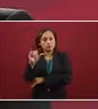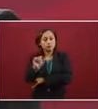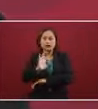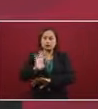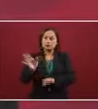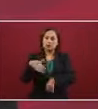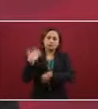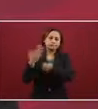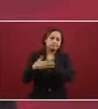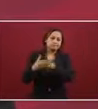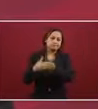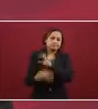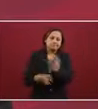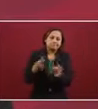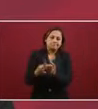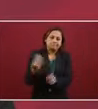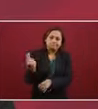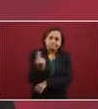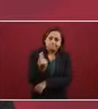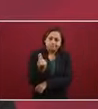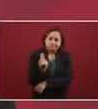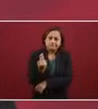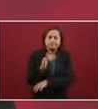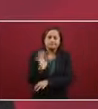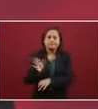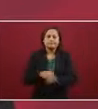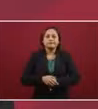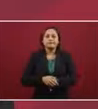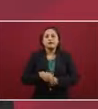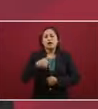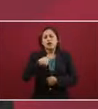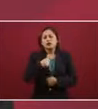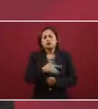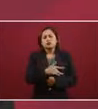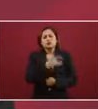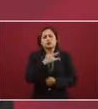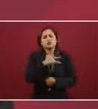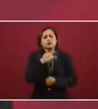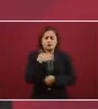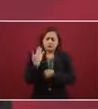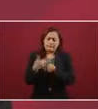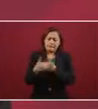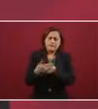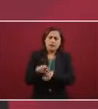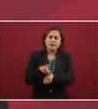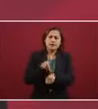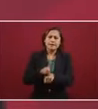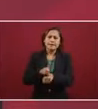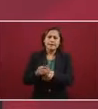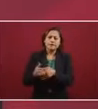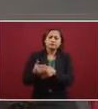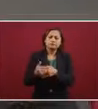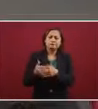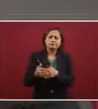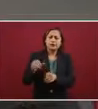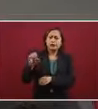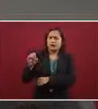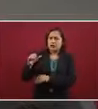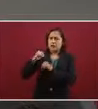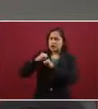aeropuerto. Yo espero que en unos días más el Poder Judicial